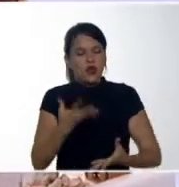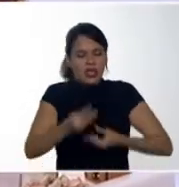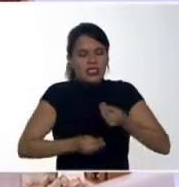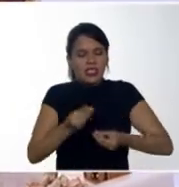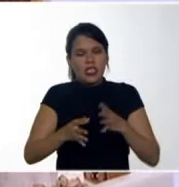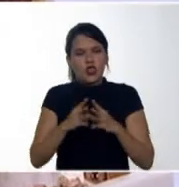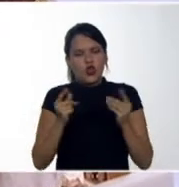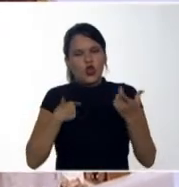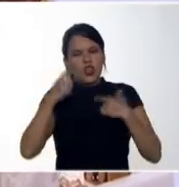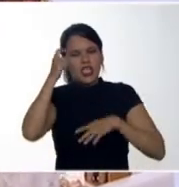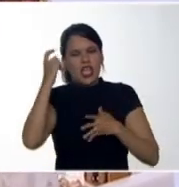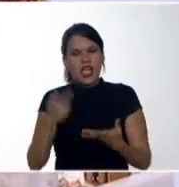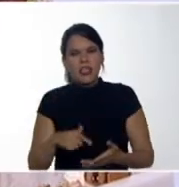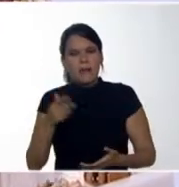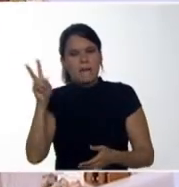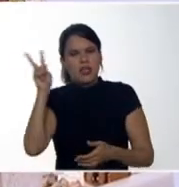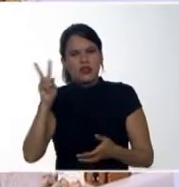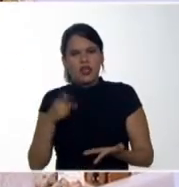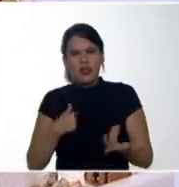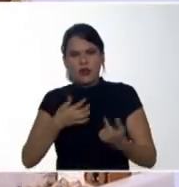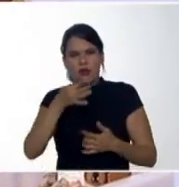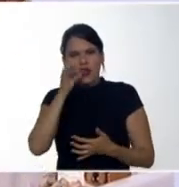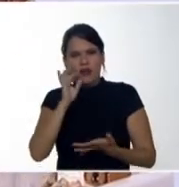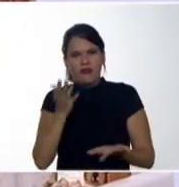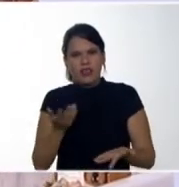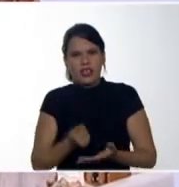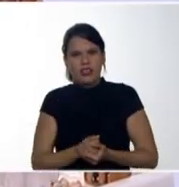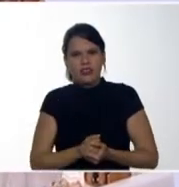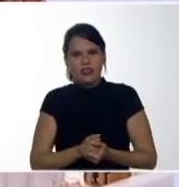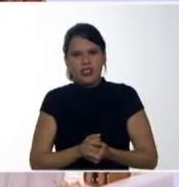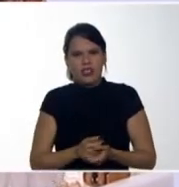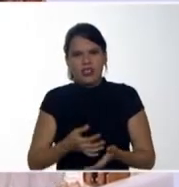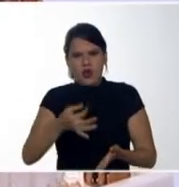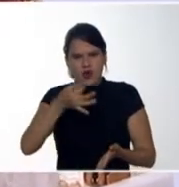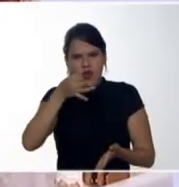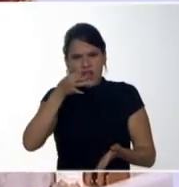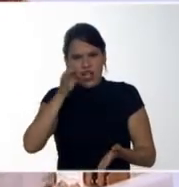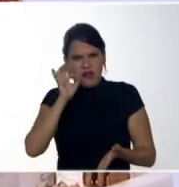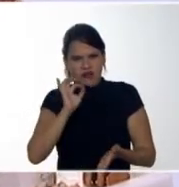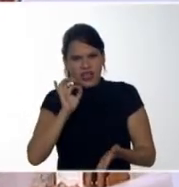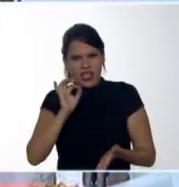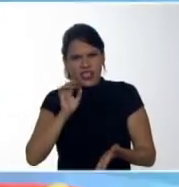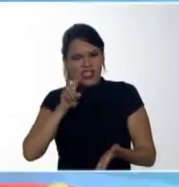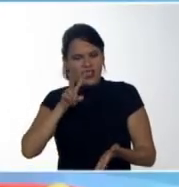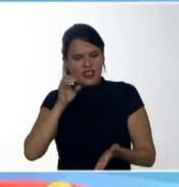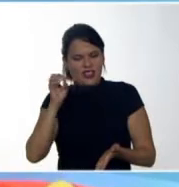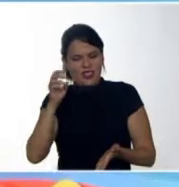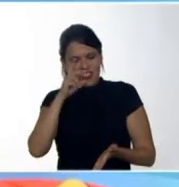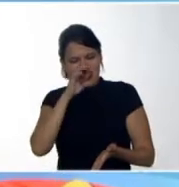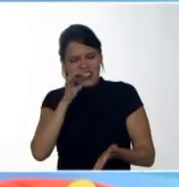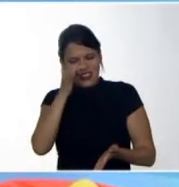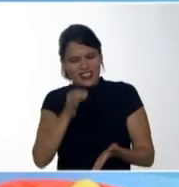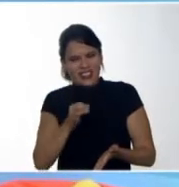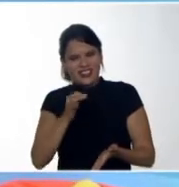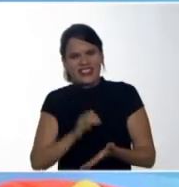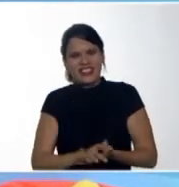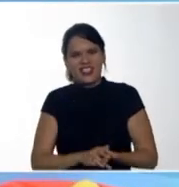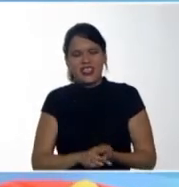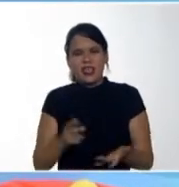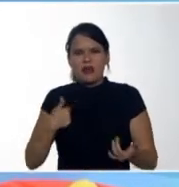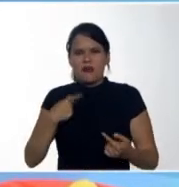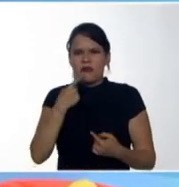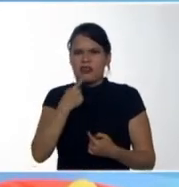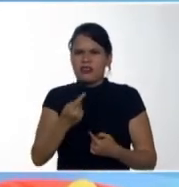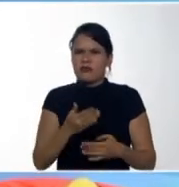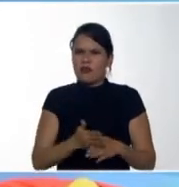cotidiano y tan venezolano como es un café. Esto es un ¿Ok? café bicentenario, diría yo. Exactamente. Delicioso. Como mencionábamos